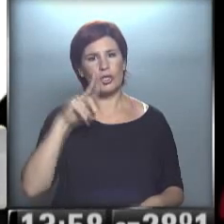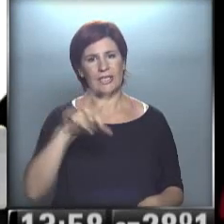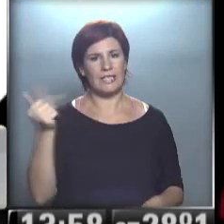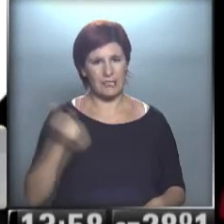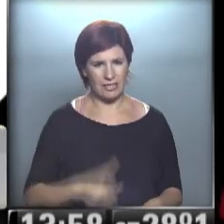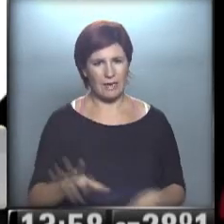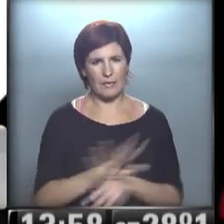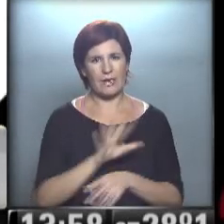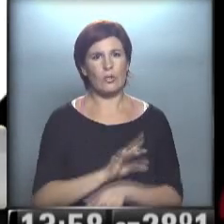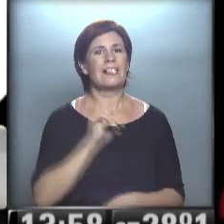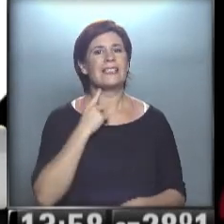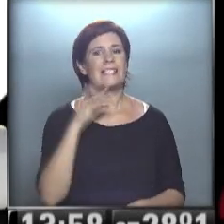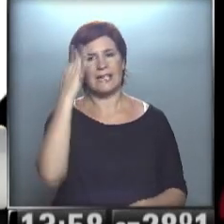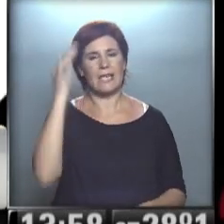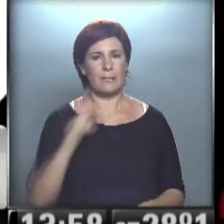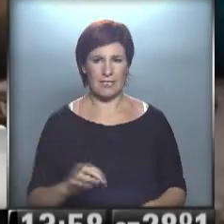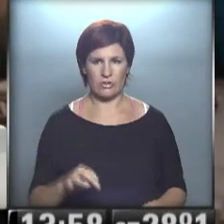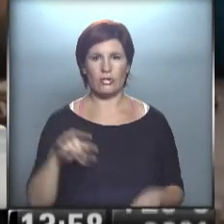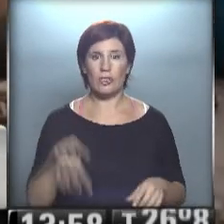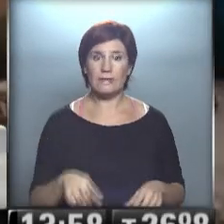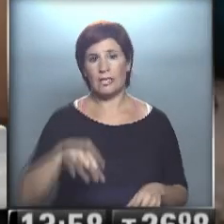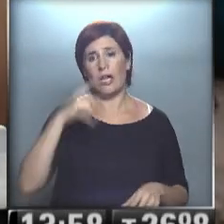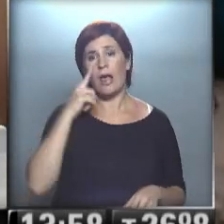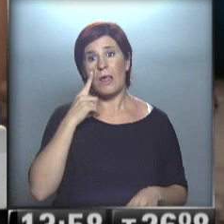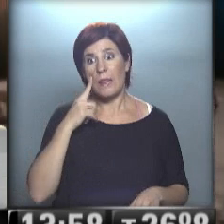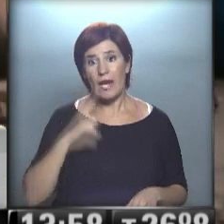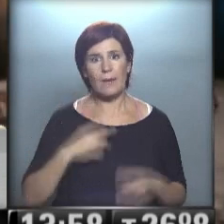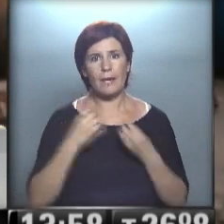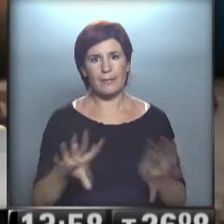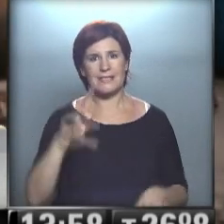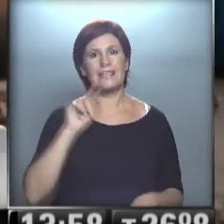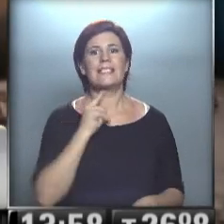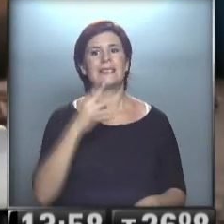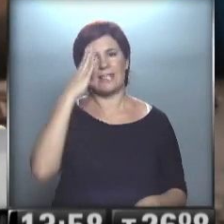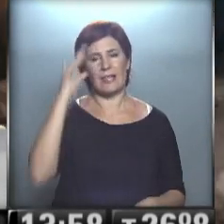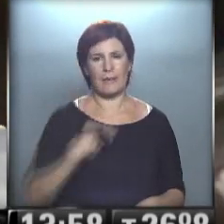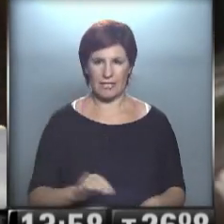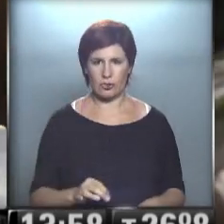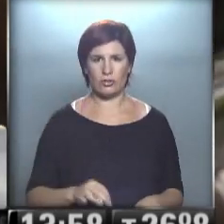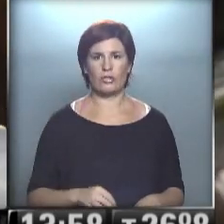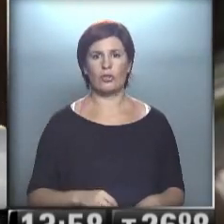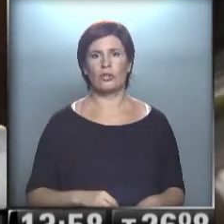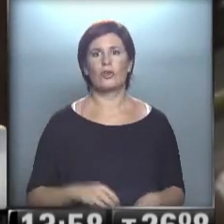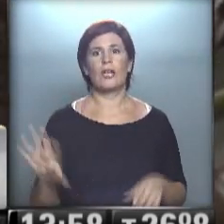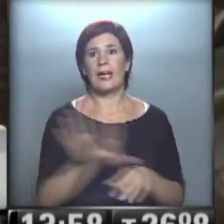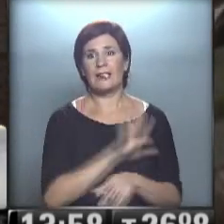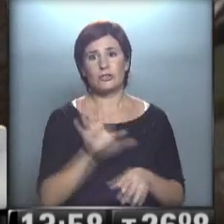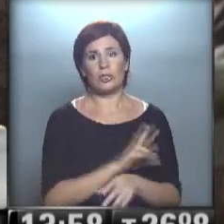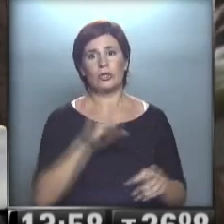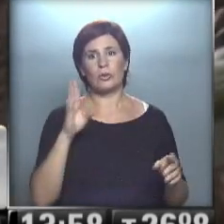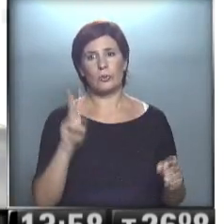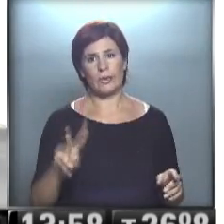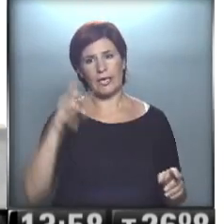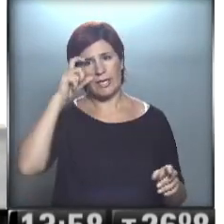Murga presenta este drama que decíamos se va a estrenar el 13. La Tercera Orilla está protagonizada por Daniel Veronese, genio y